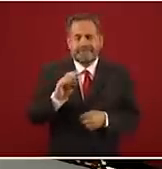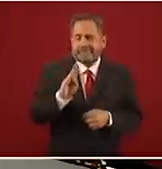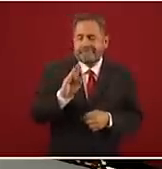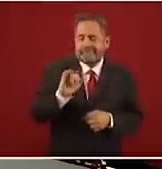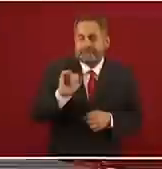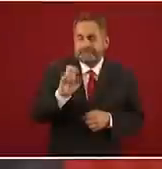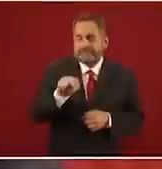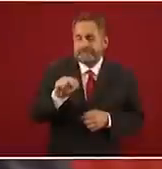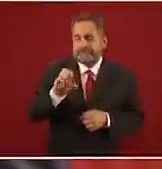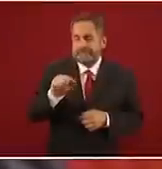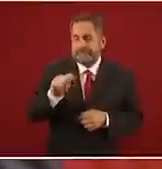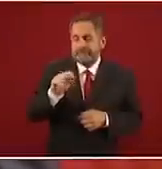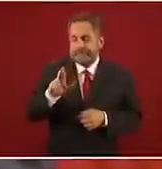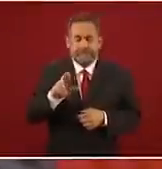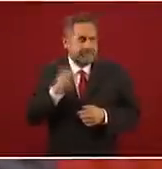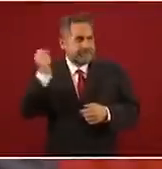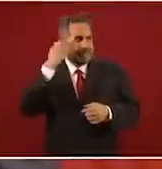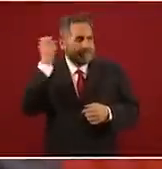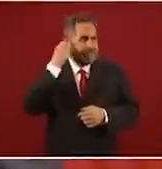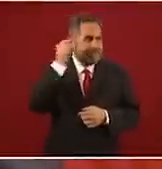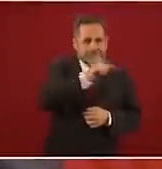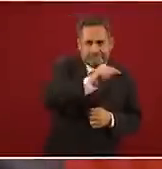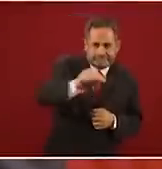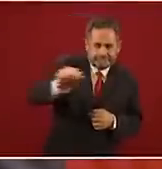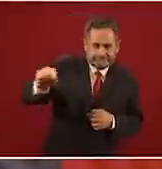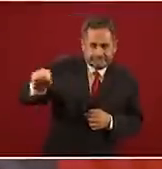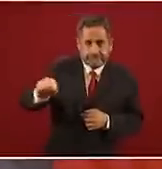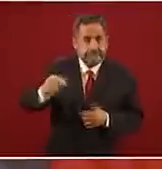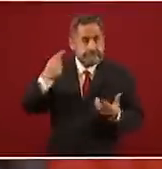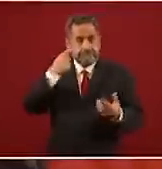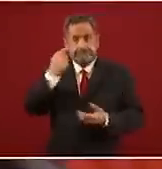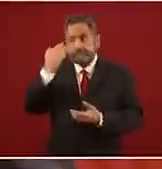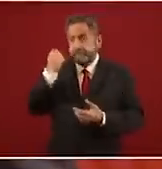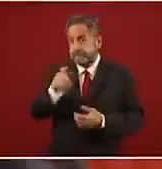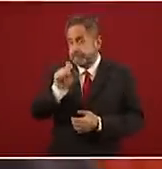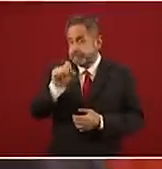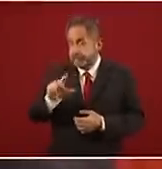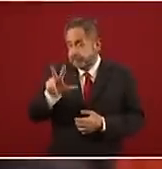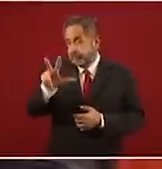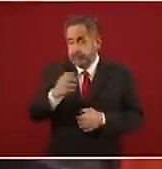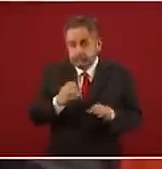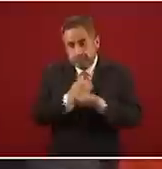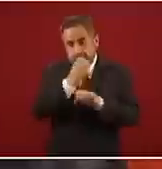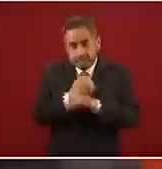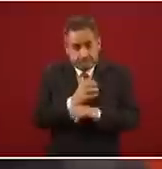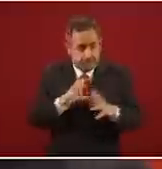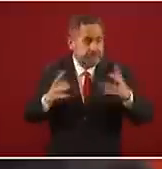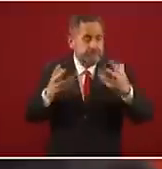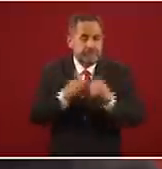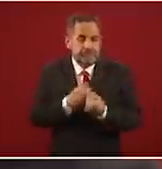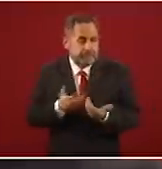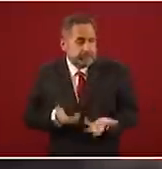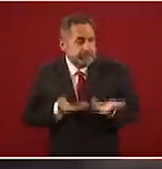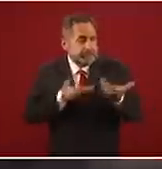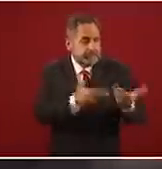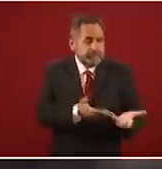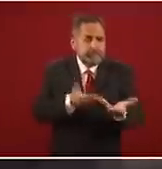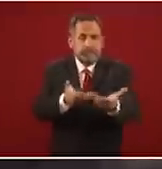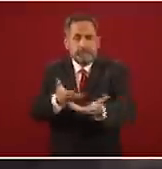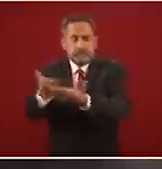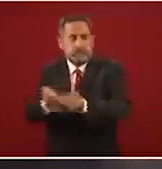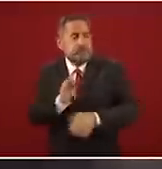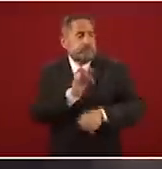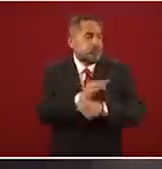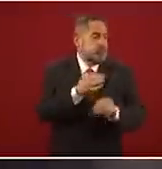acercar a más de 28 entidades gubernamentales. Llevamos el paquete de servicios de seguridad social